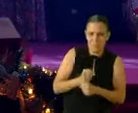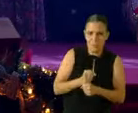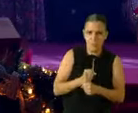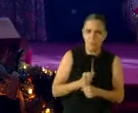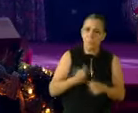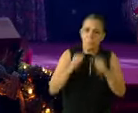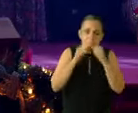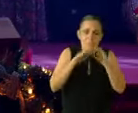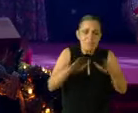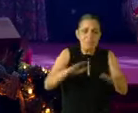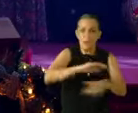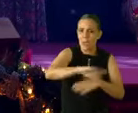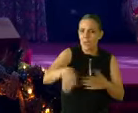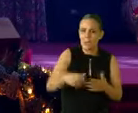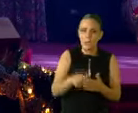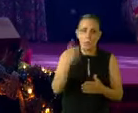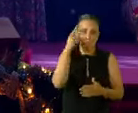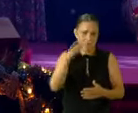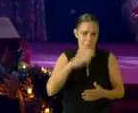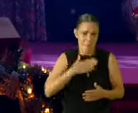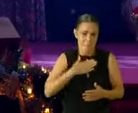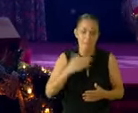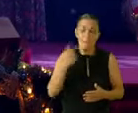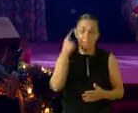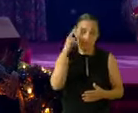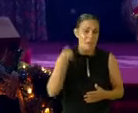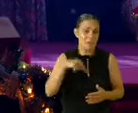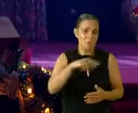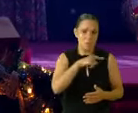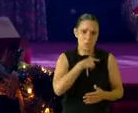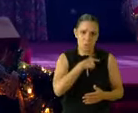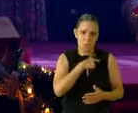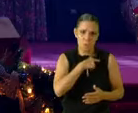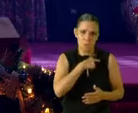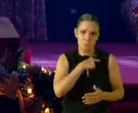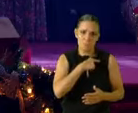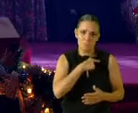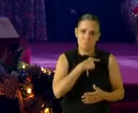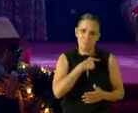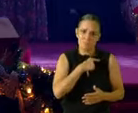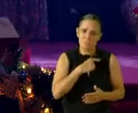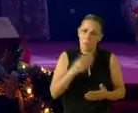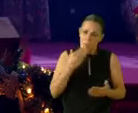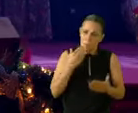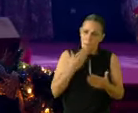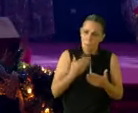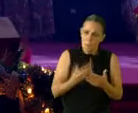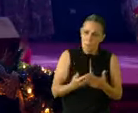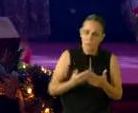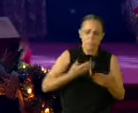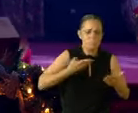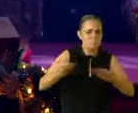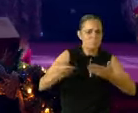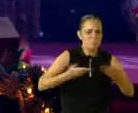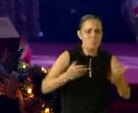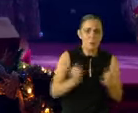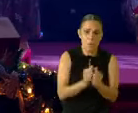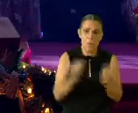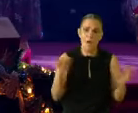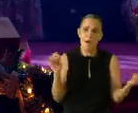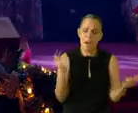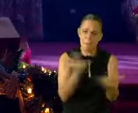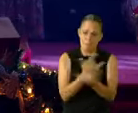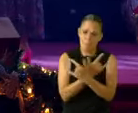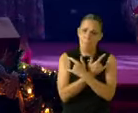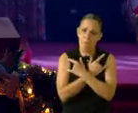Bendiciones a todos. Para mí, para nosotros fue un privilegio servir con amor, con misericordia, convertirnos todos en una gran